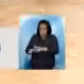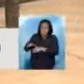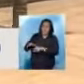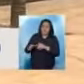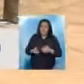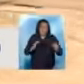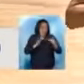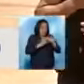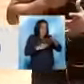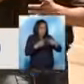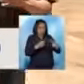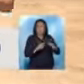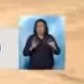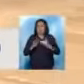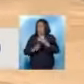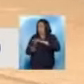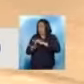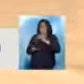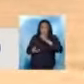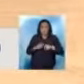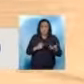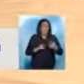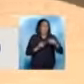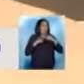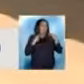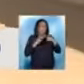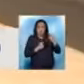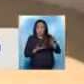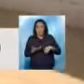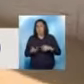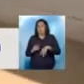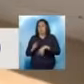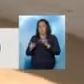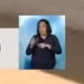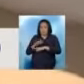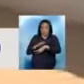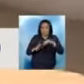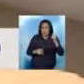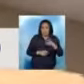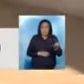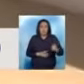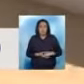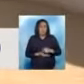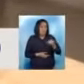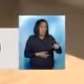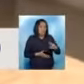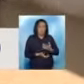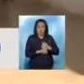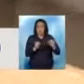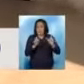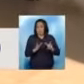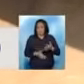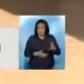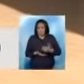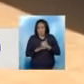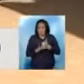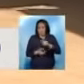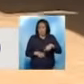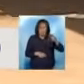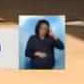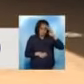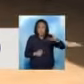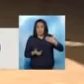hay farmacias completas, hoteles que han sido desalojados. Los salvavidas han estado aquí ayudando a personas, han estado la